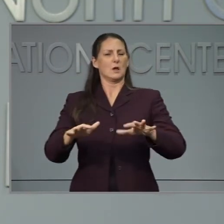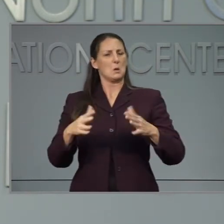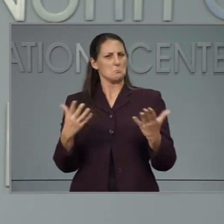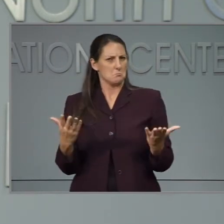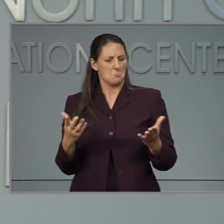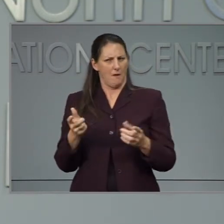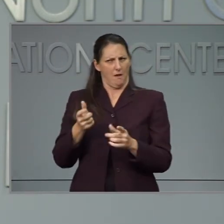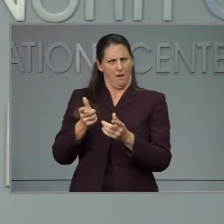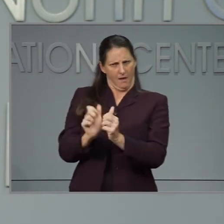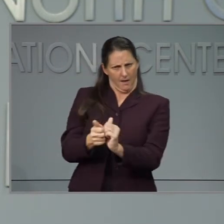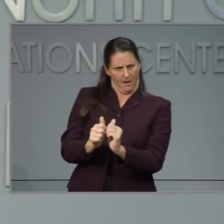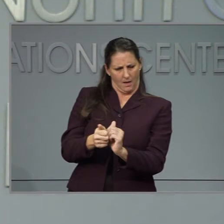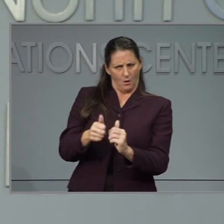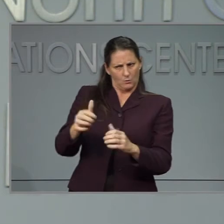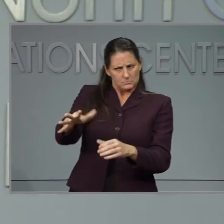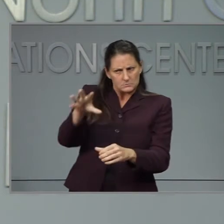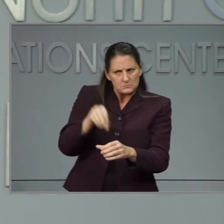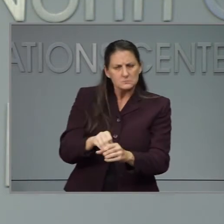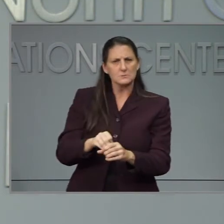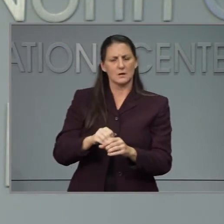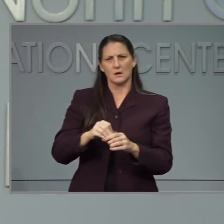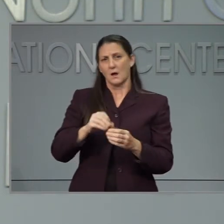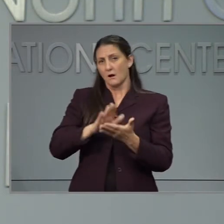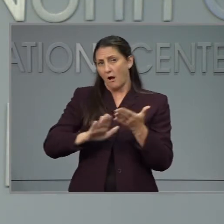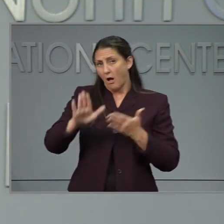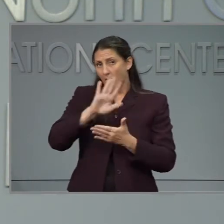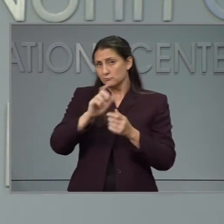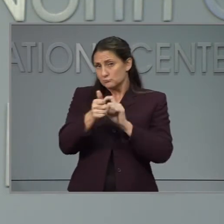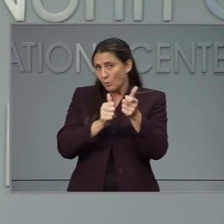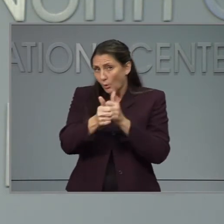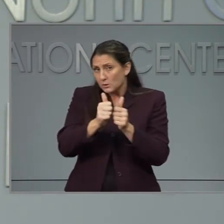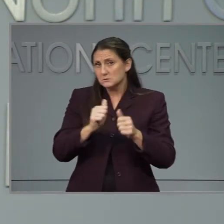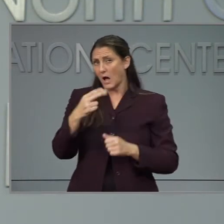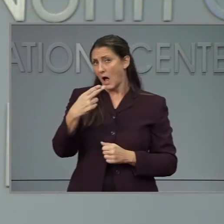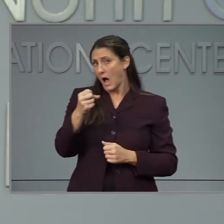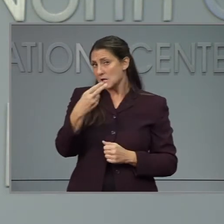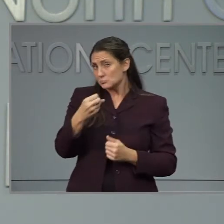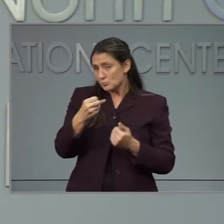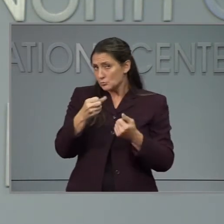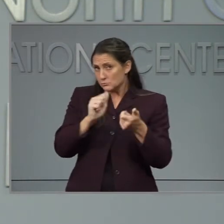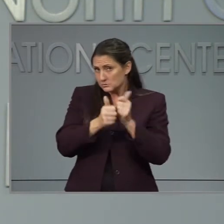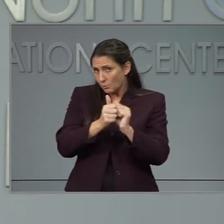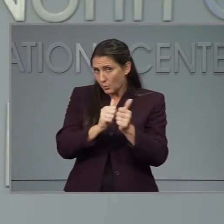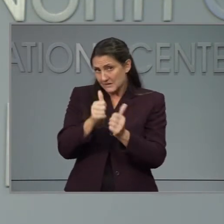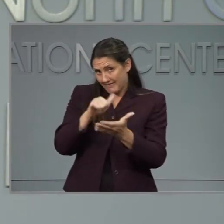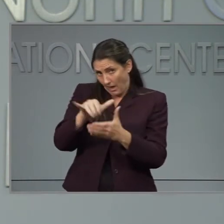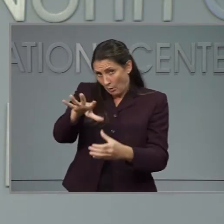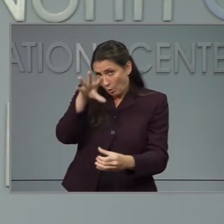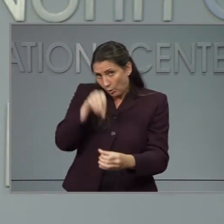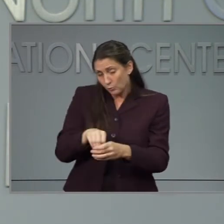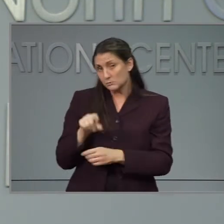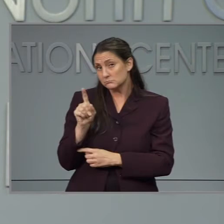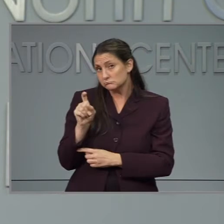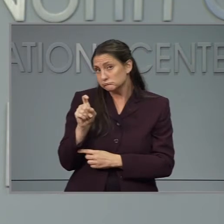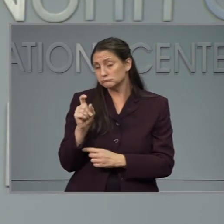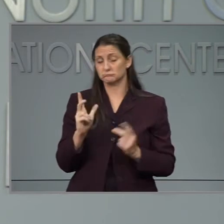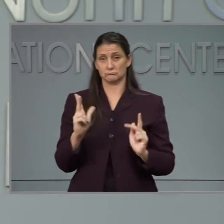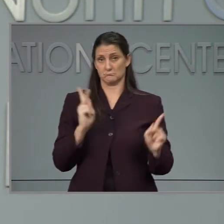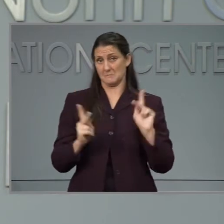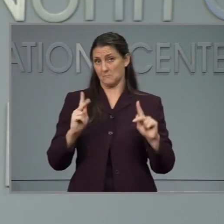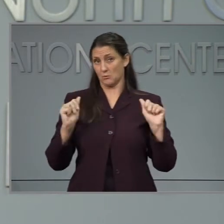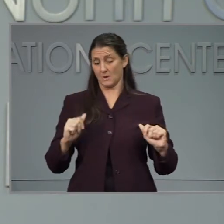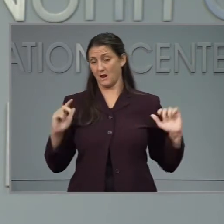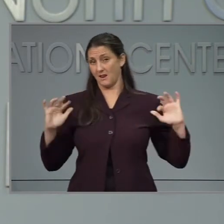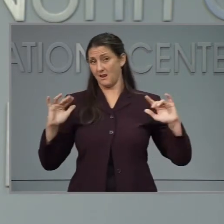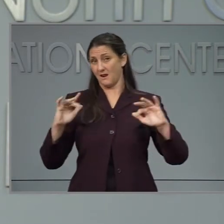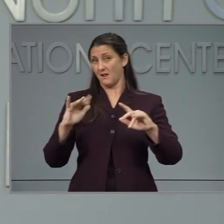las actividades atléticas y las universitarias? Habrá una situación en la que las personas se va a permitir